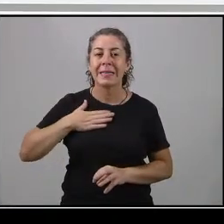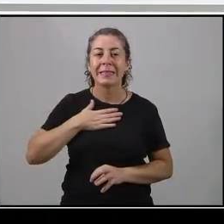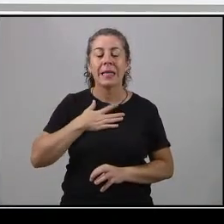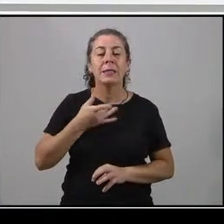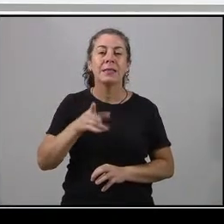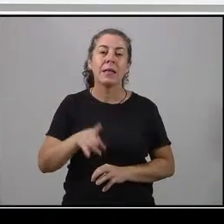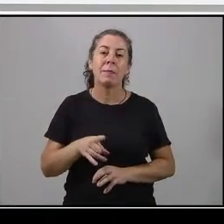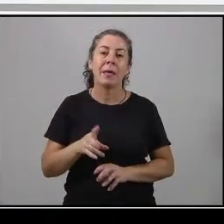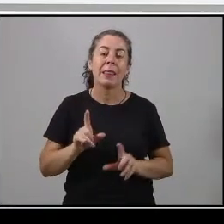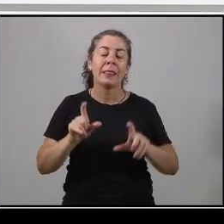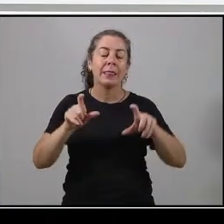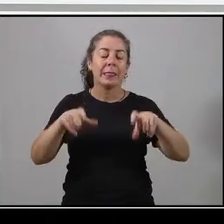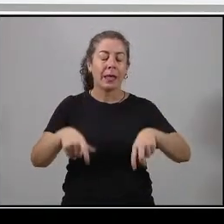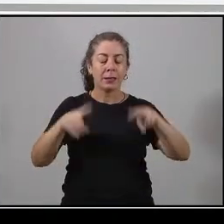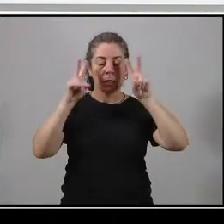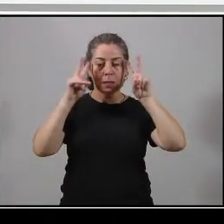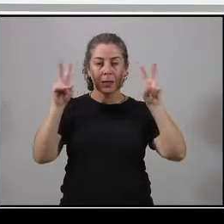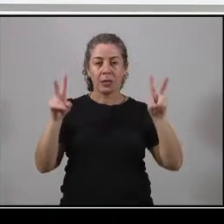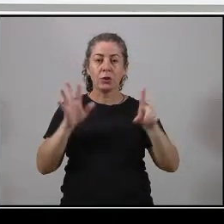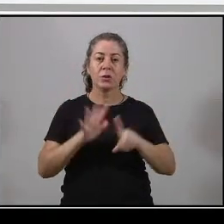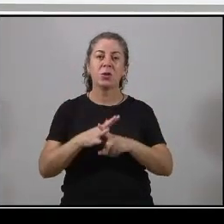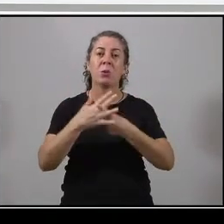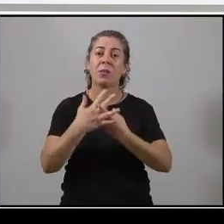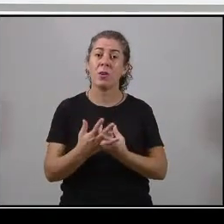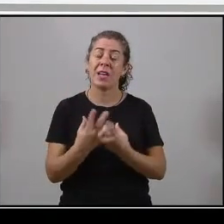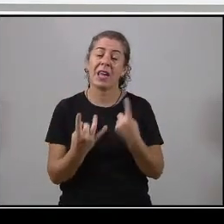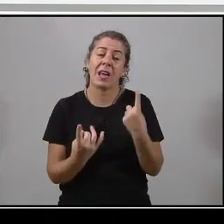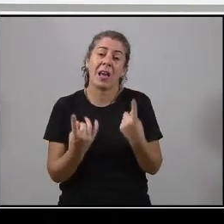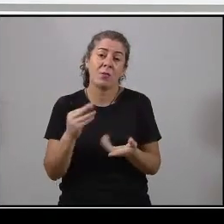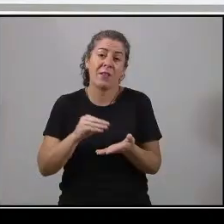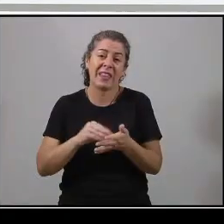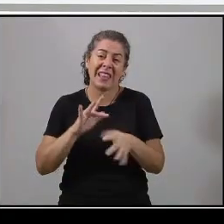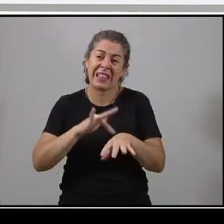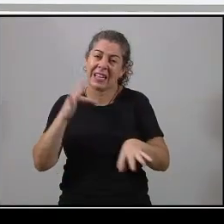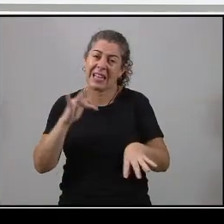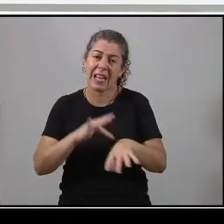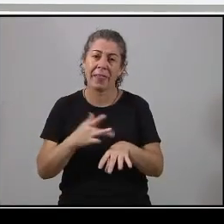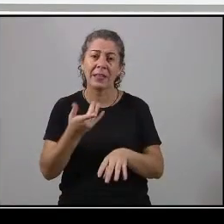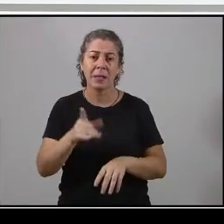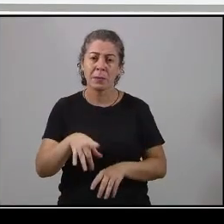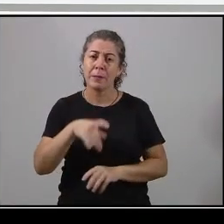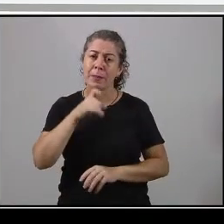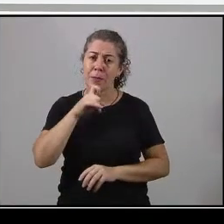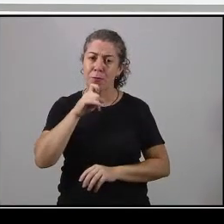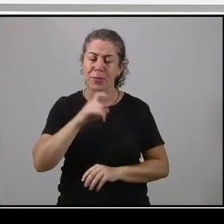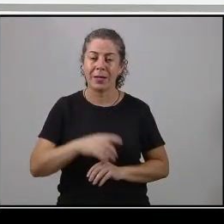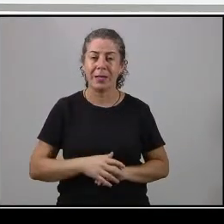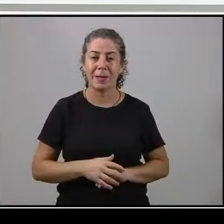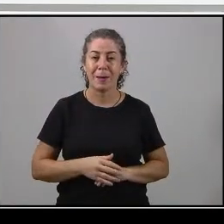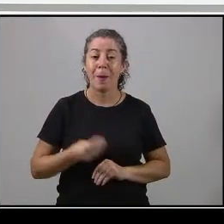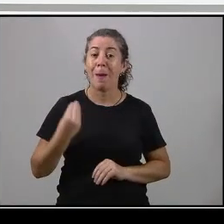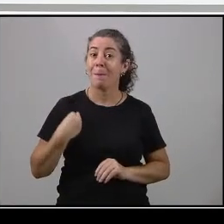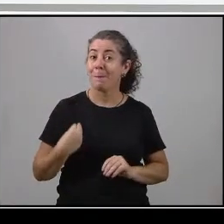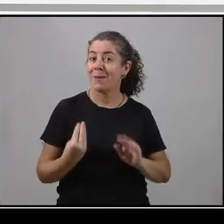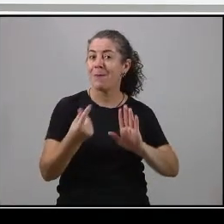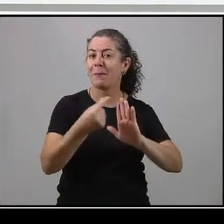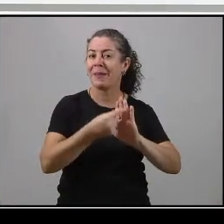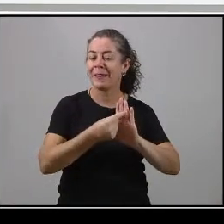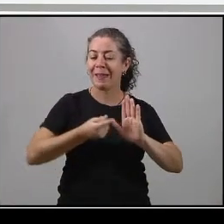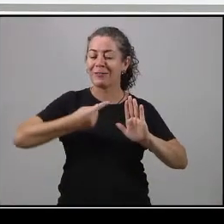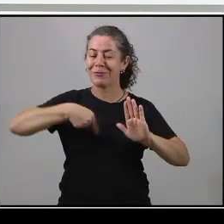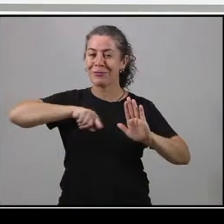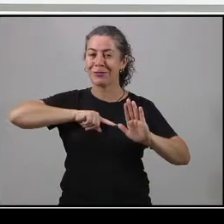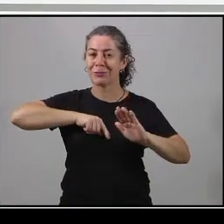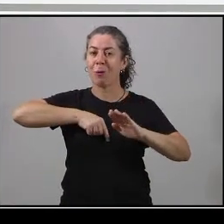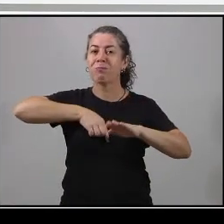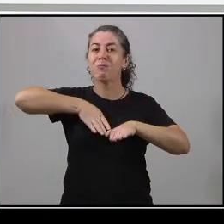descanso en situaciones muchas veces muy delicadas y complicadas. Con esta medida damos un paso más para